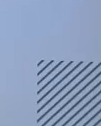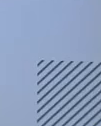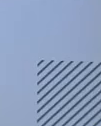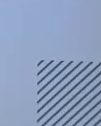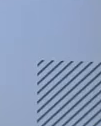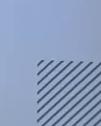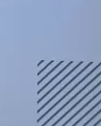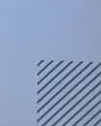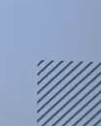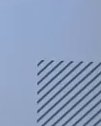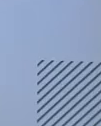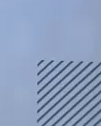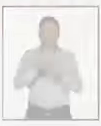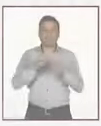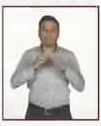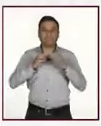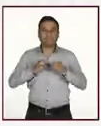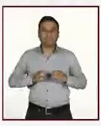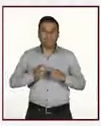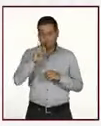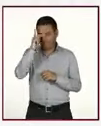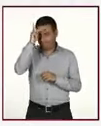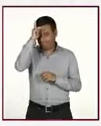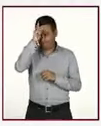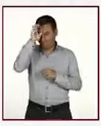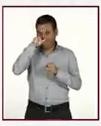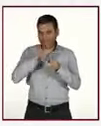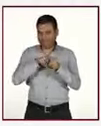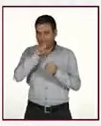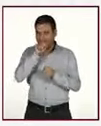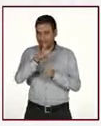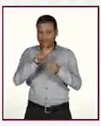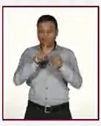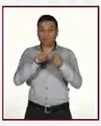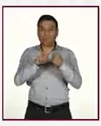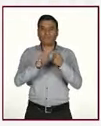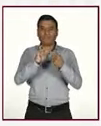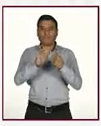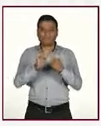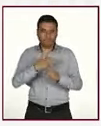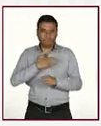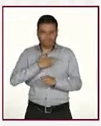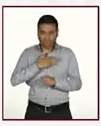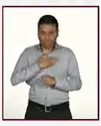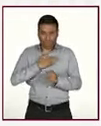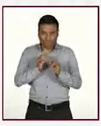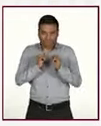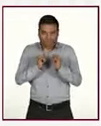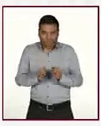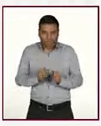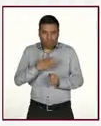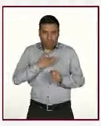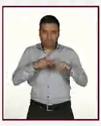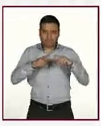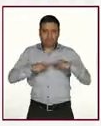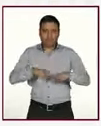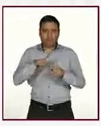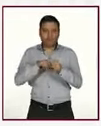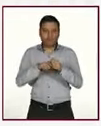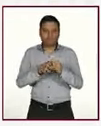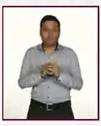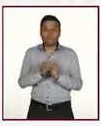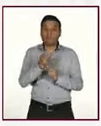para fomentar la cultura de paz en las comunidades. Primero es el individual, en donde tiene que ser